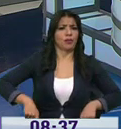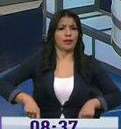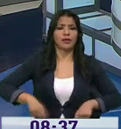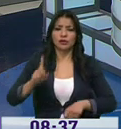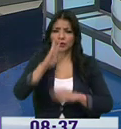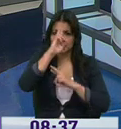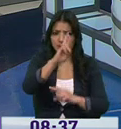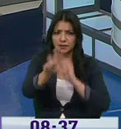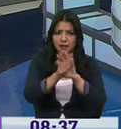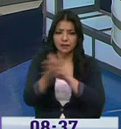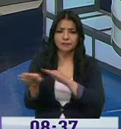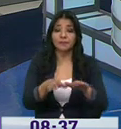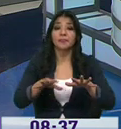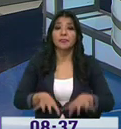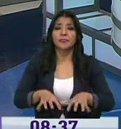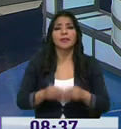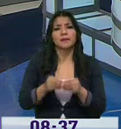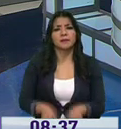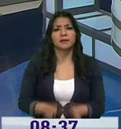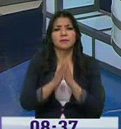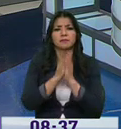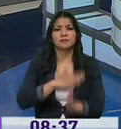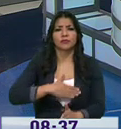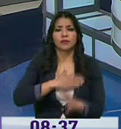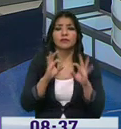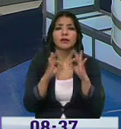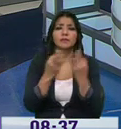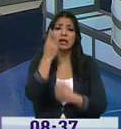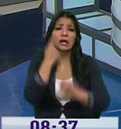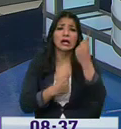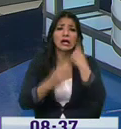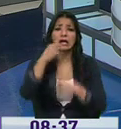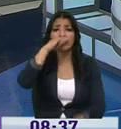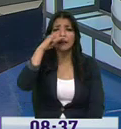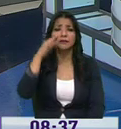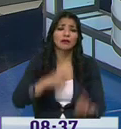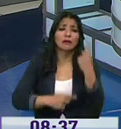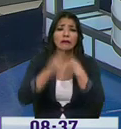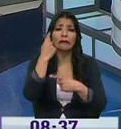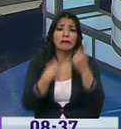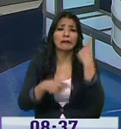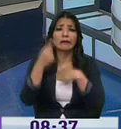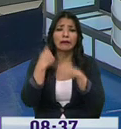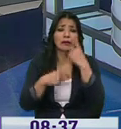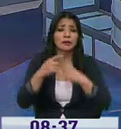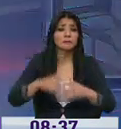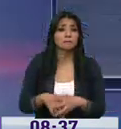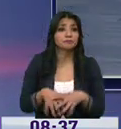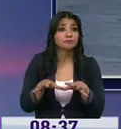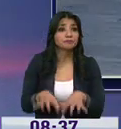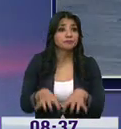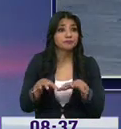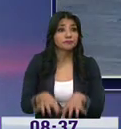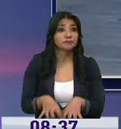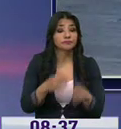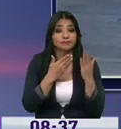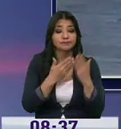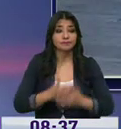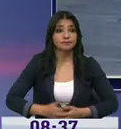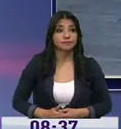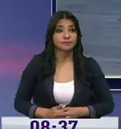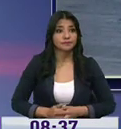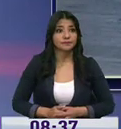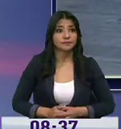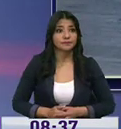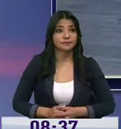perdió una perrita, por Dios, la familia llora, los niños lloran. Es una peludita, una de raza husky,